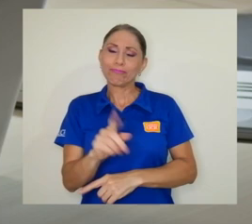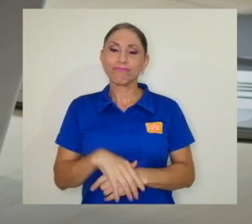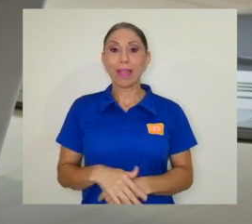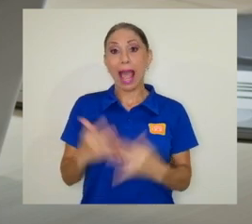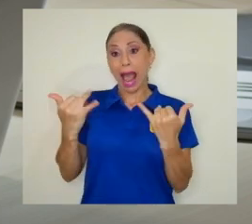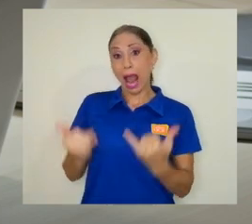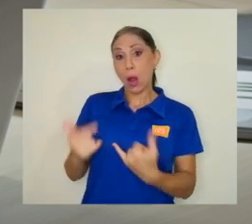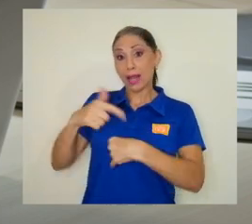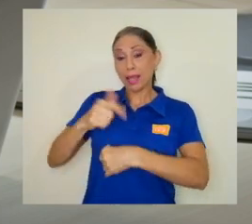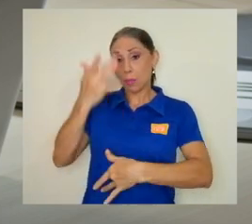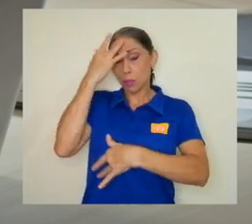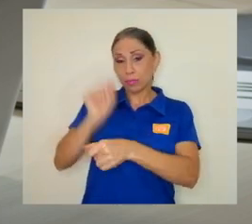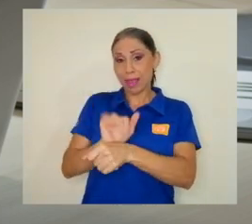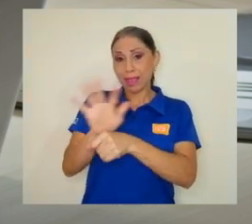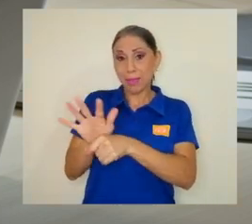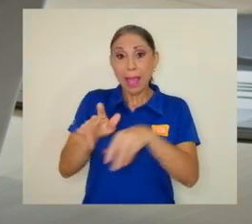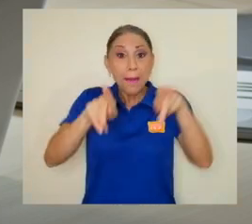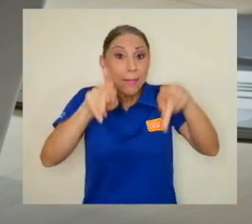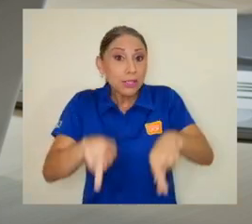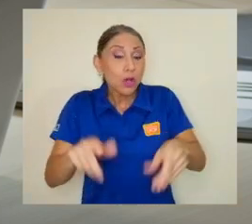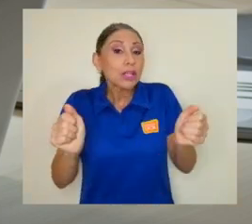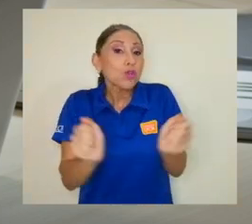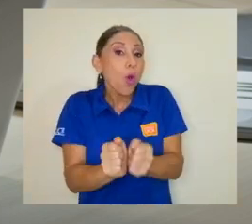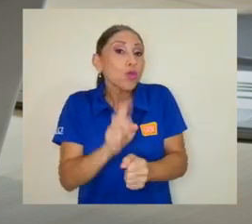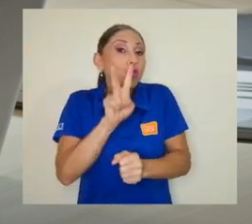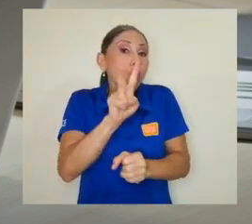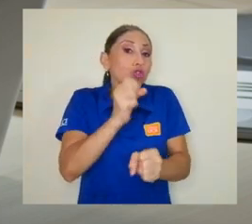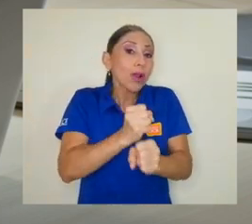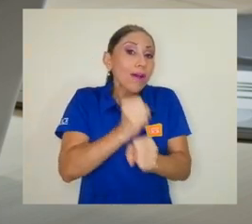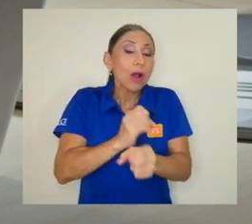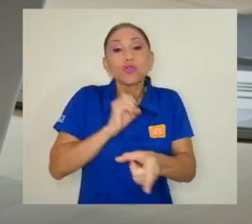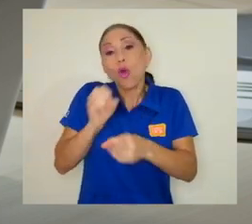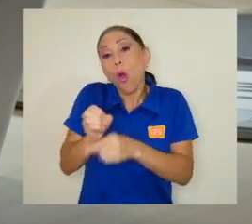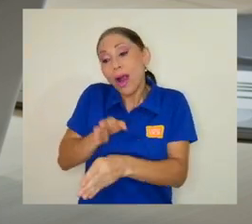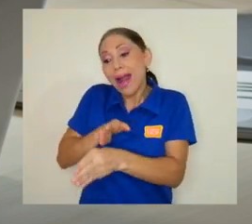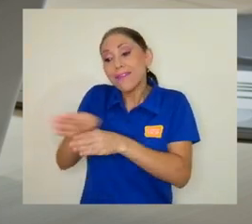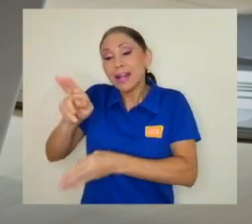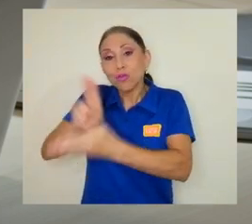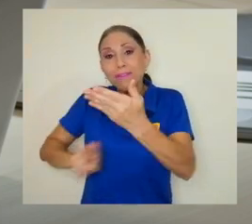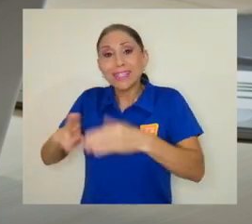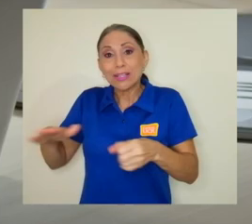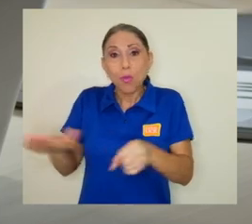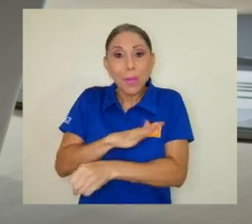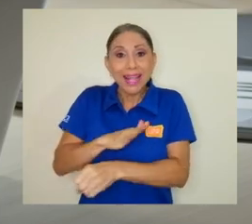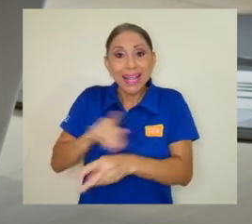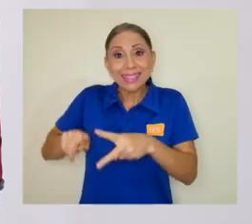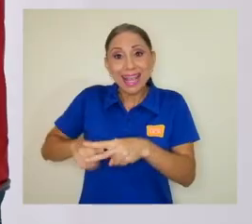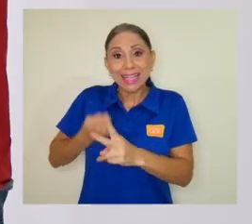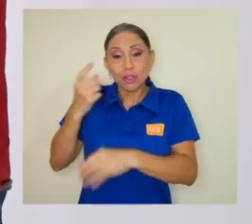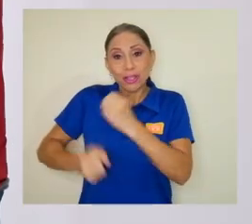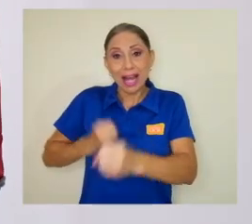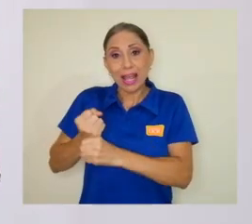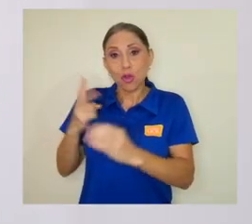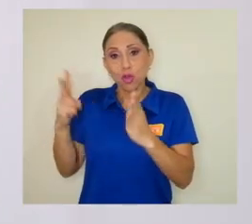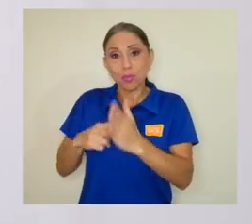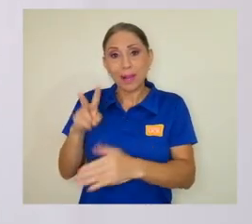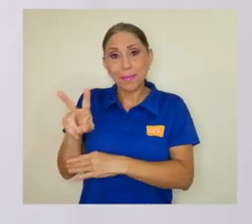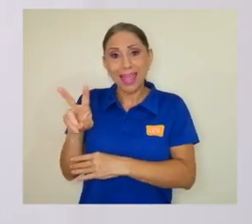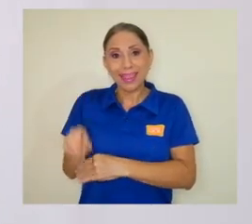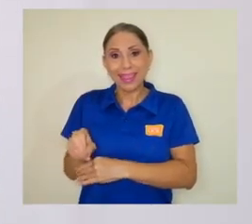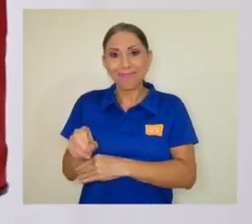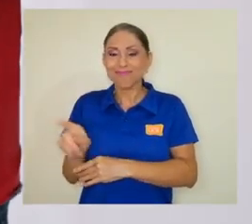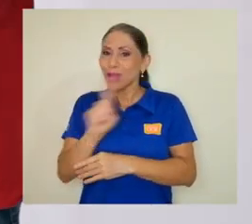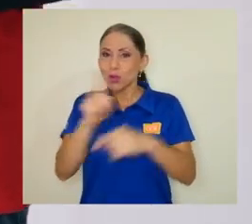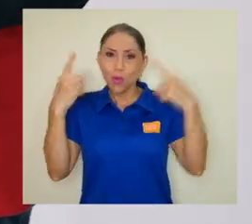pandemia, quienes tenían dos trabajos o carreras universitarias completas a inicios del 2020 no han